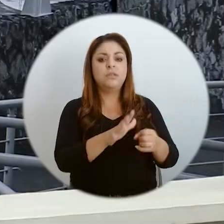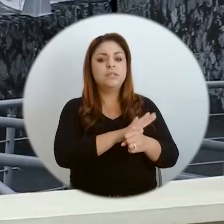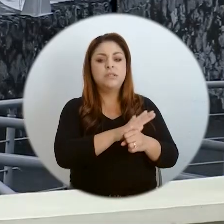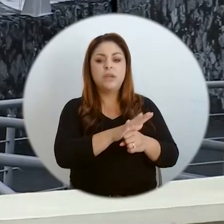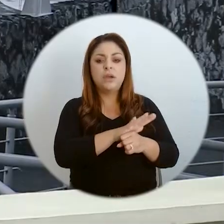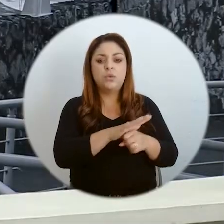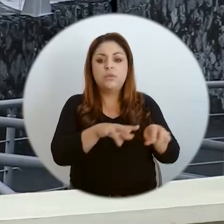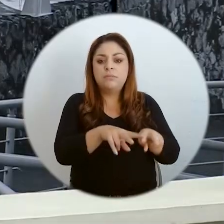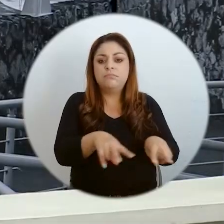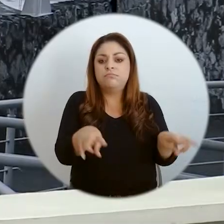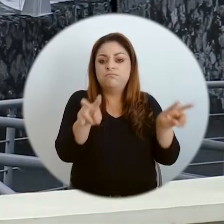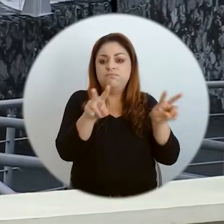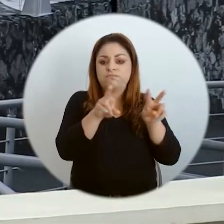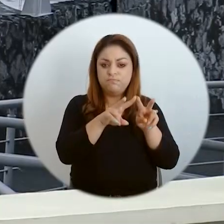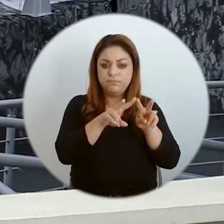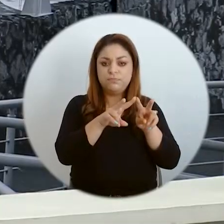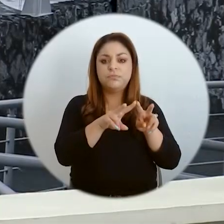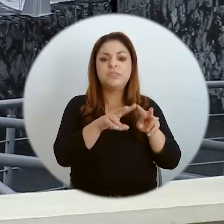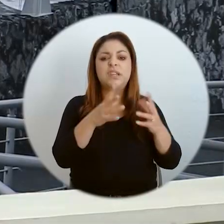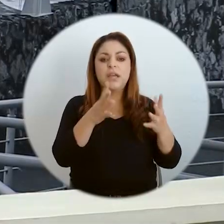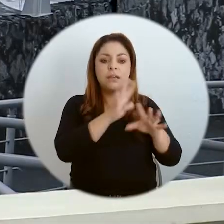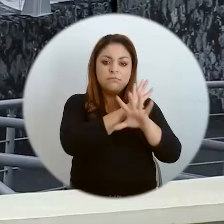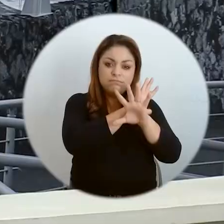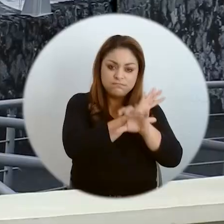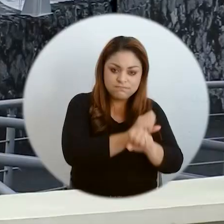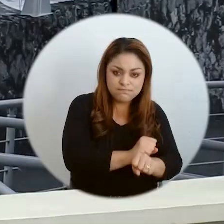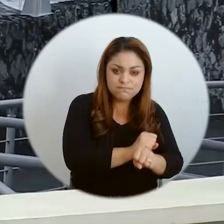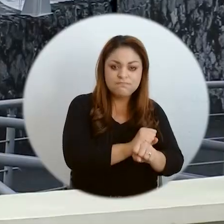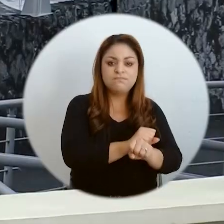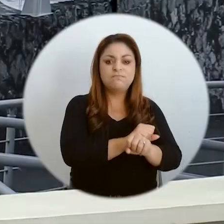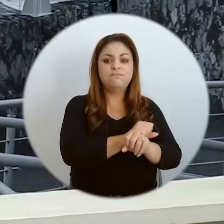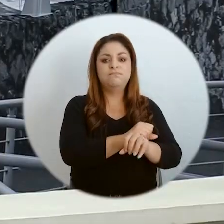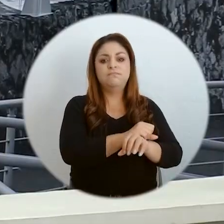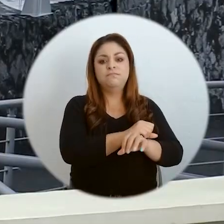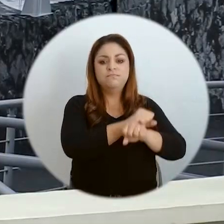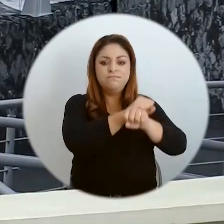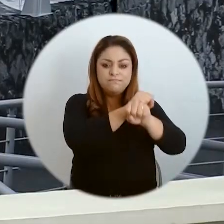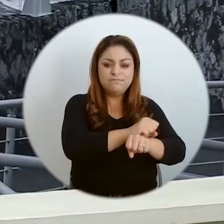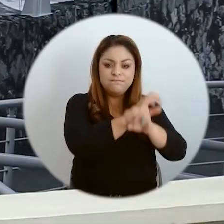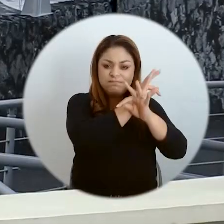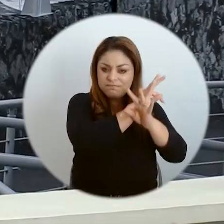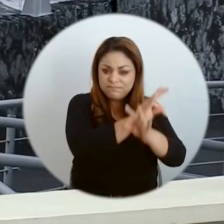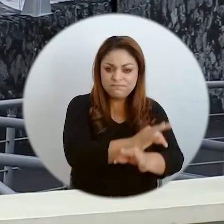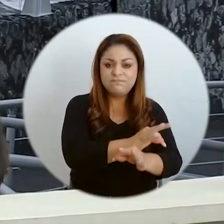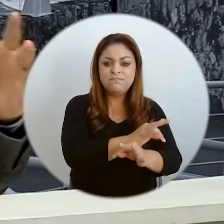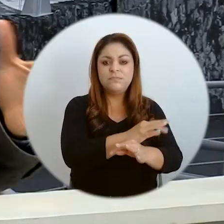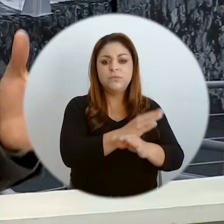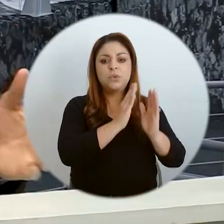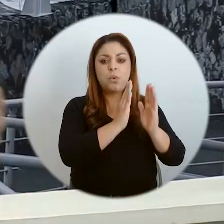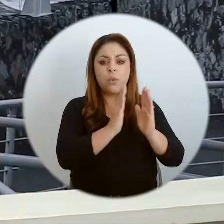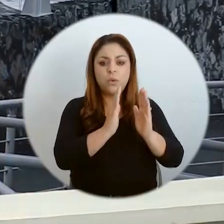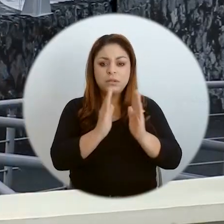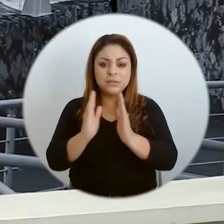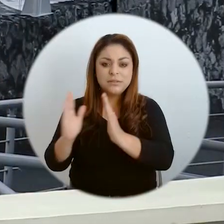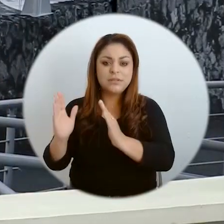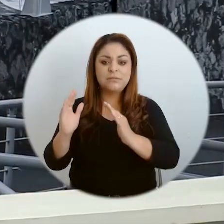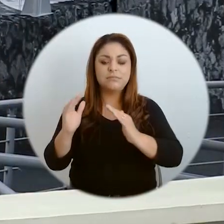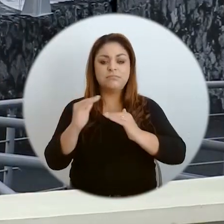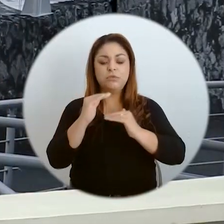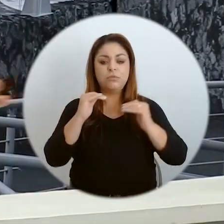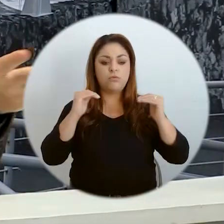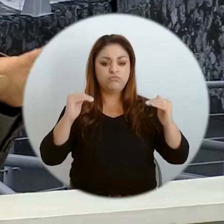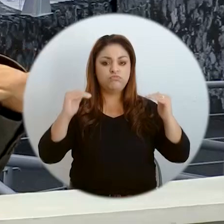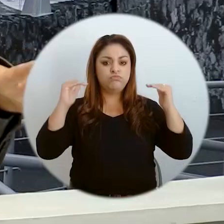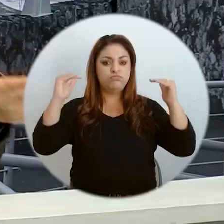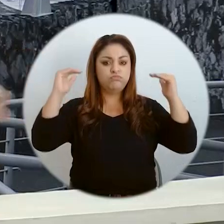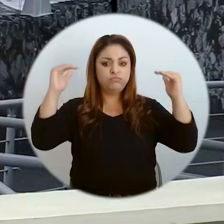en la reivindicación de la tradición, de las costumbres, de una idea de orden, de jerarquización de la sociedad y